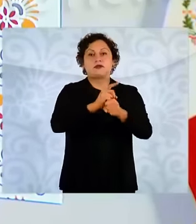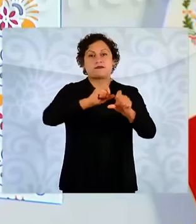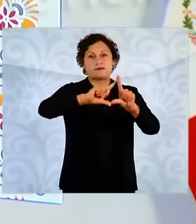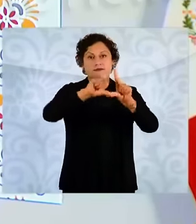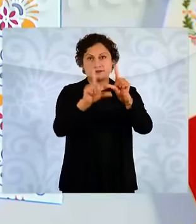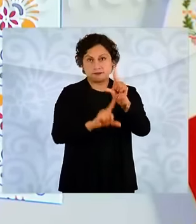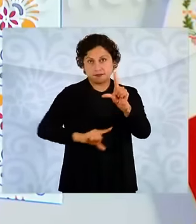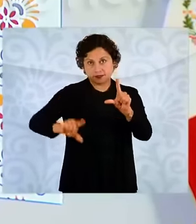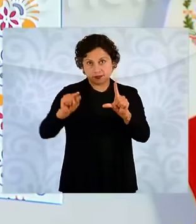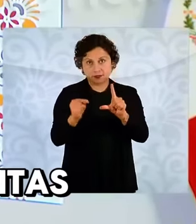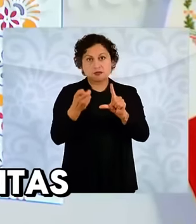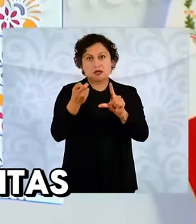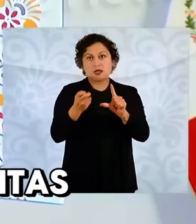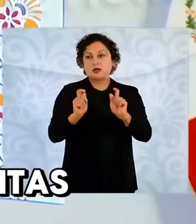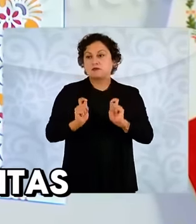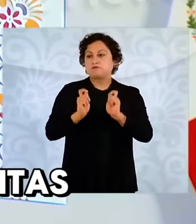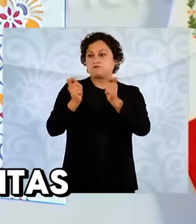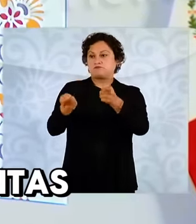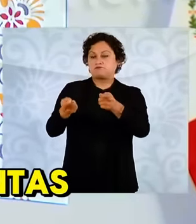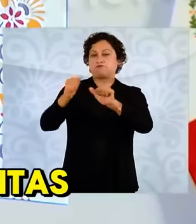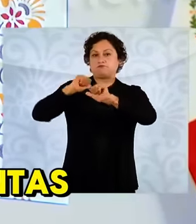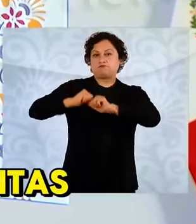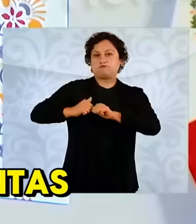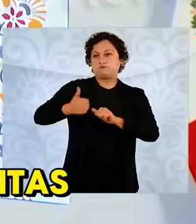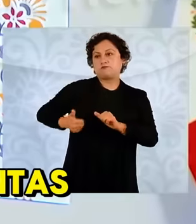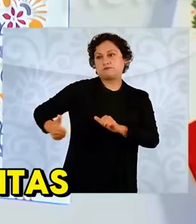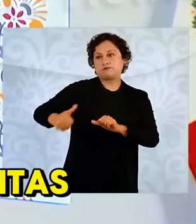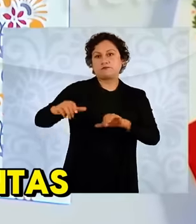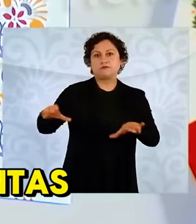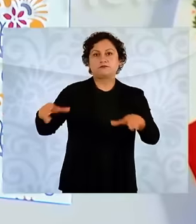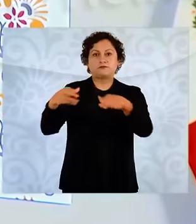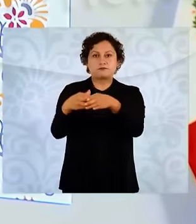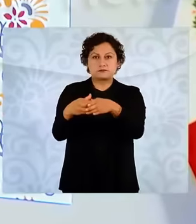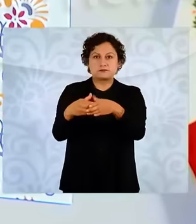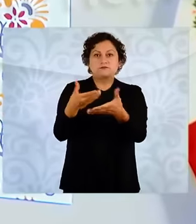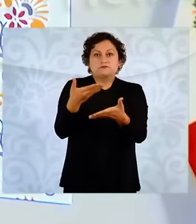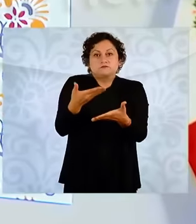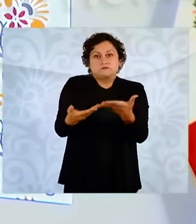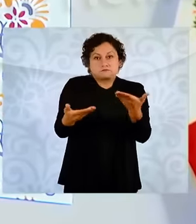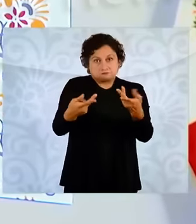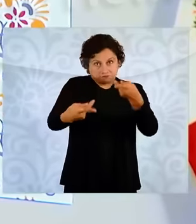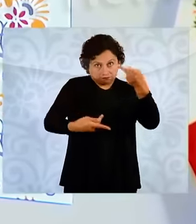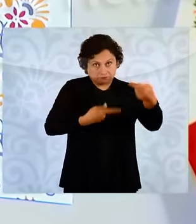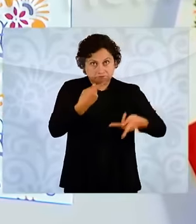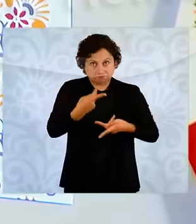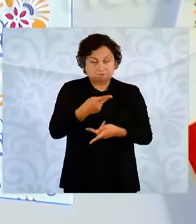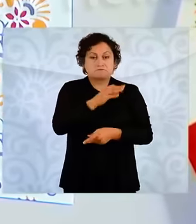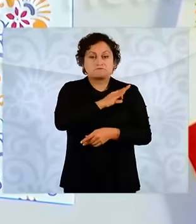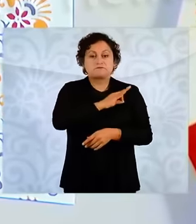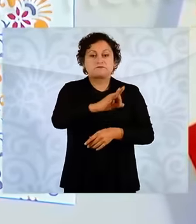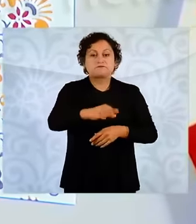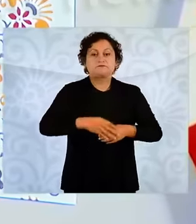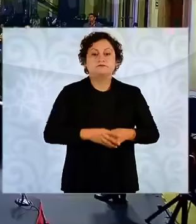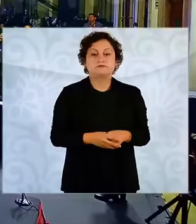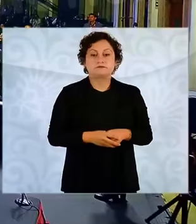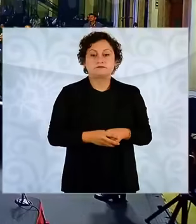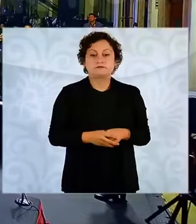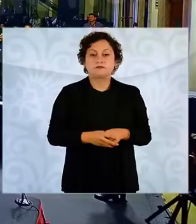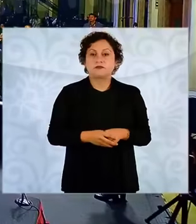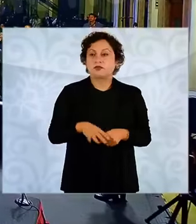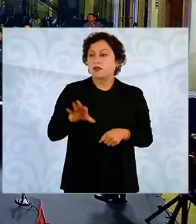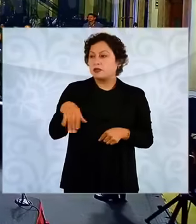seguridad. Entonces, ahora sí contestamos sus preguntas. Muchísimas. ¿Otra vez hubo tómbola